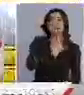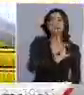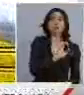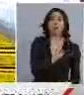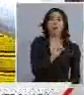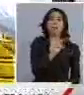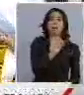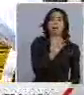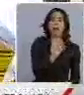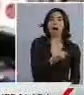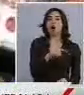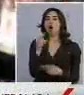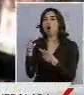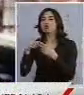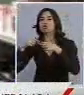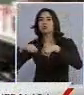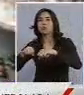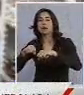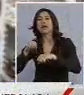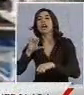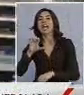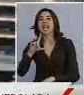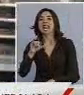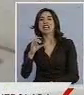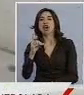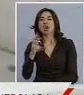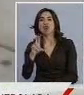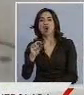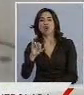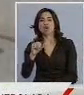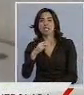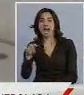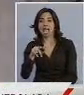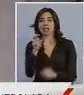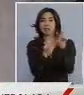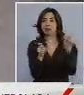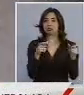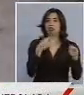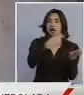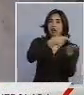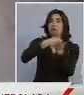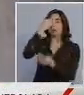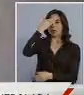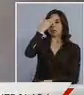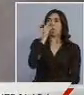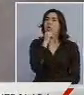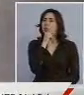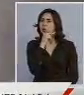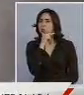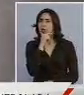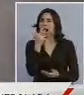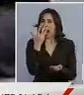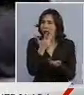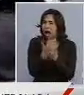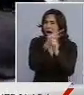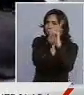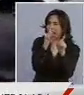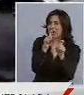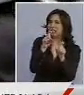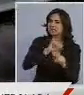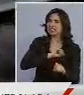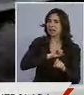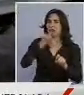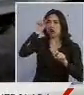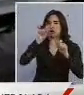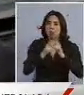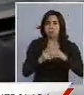presencia de ratones causaron preocupación entre clientes, pero también dejaron una duda. ¿Hay una plaga descontrolada de ratones en Santiago?